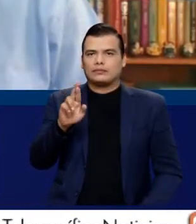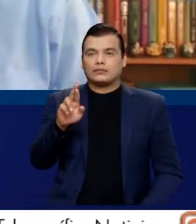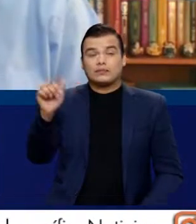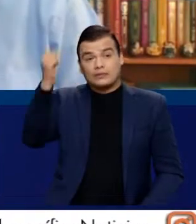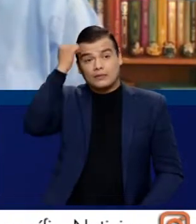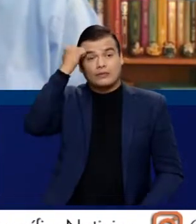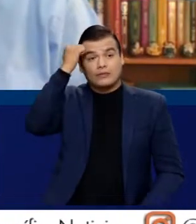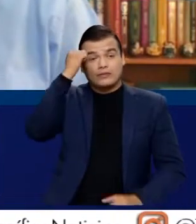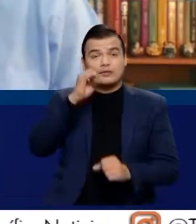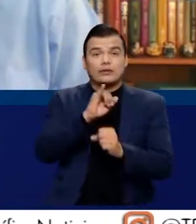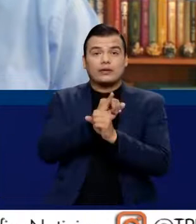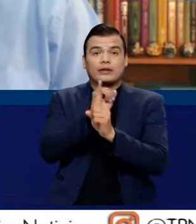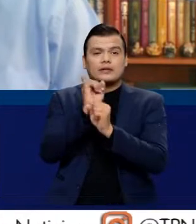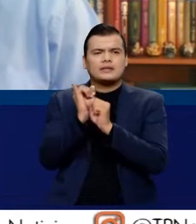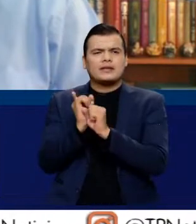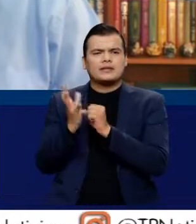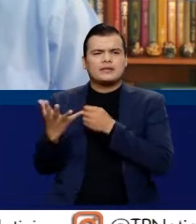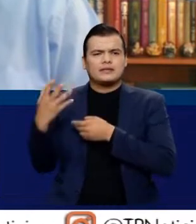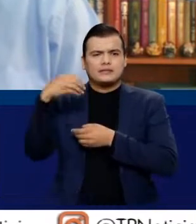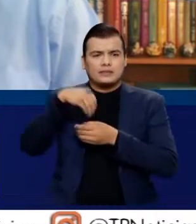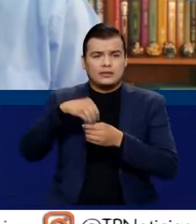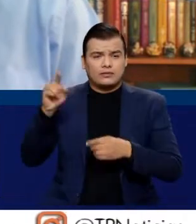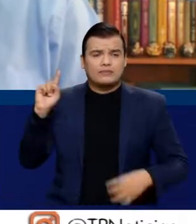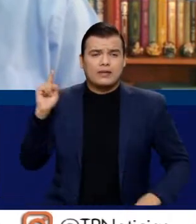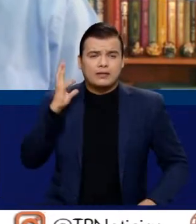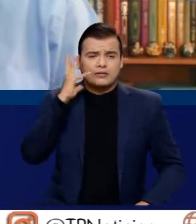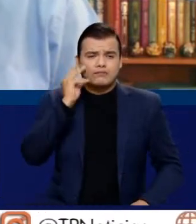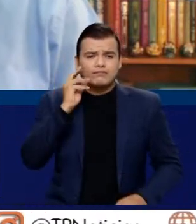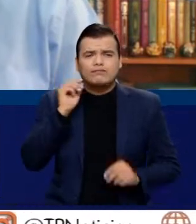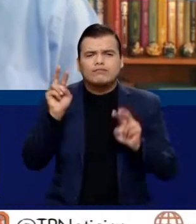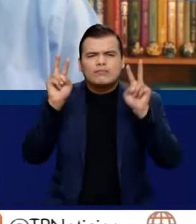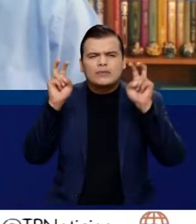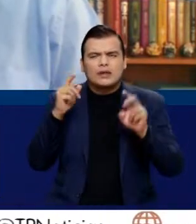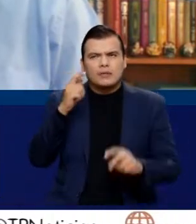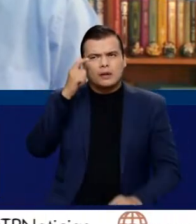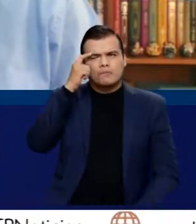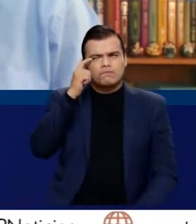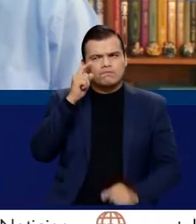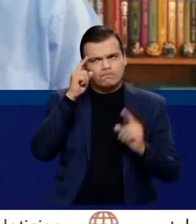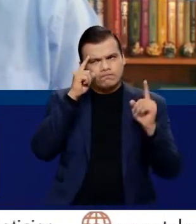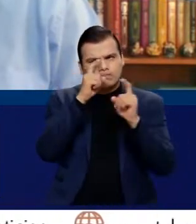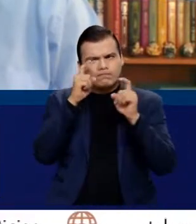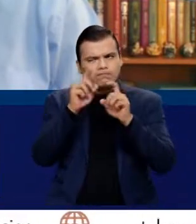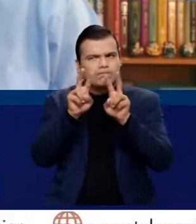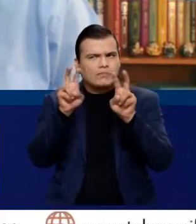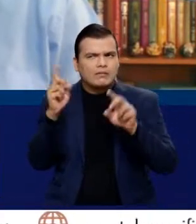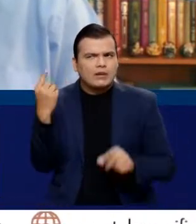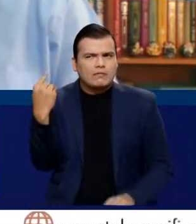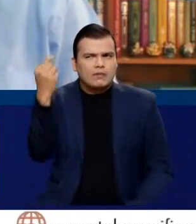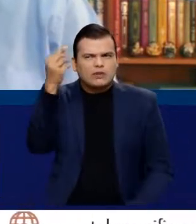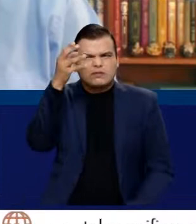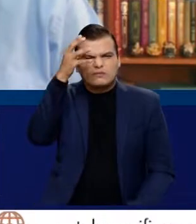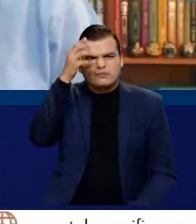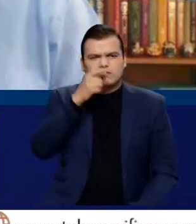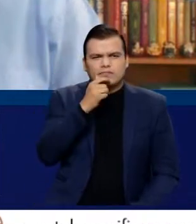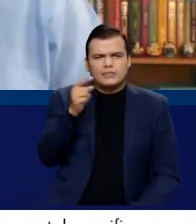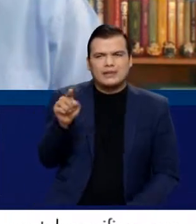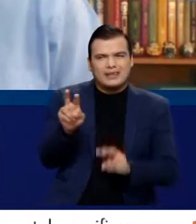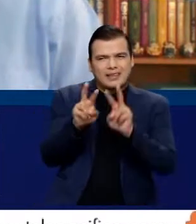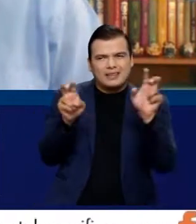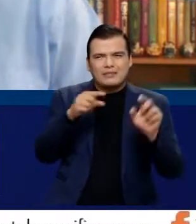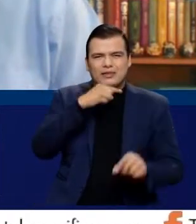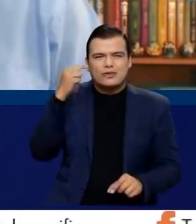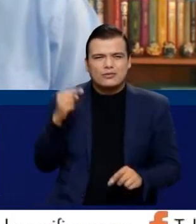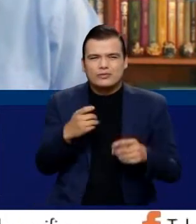este momento ha sido un analista político de nuestro país durante muchos años y queremos conversar con él sobre lo que está sucediendo en rusia veníamos de una nota